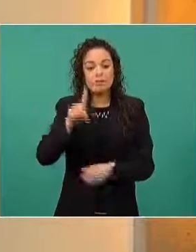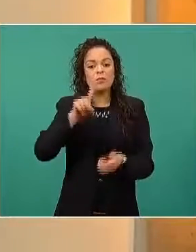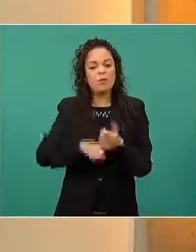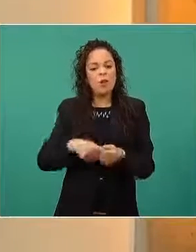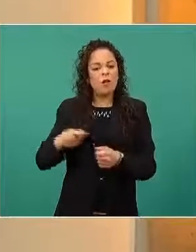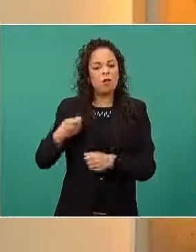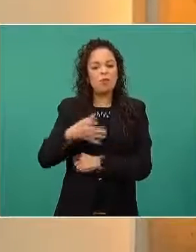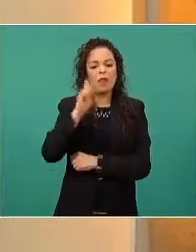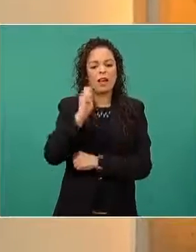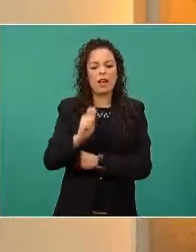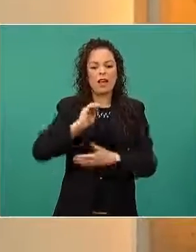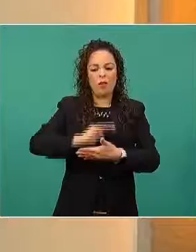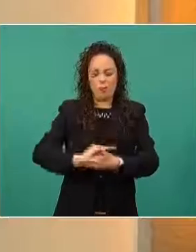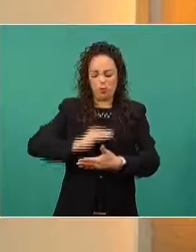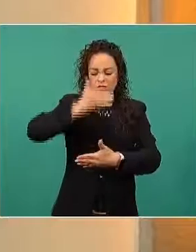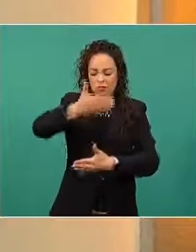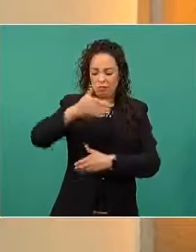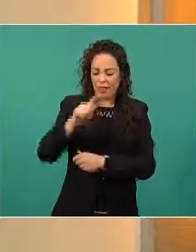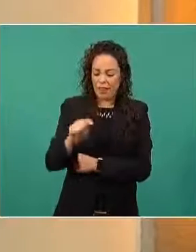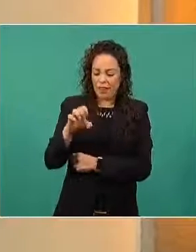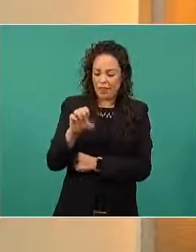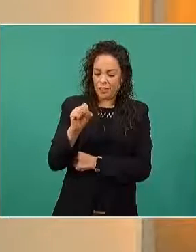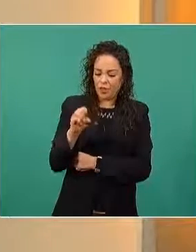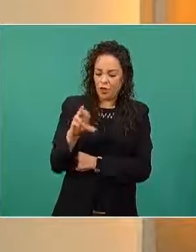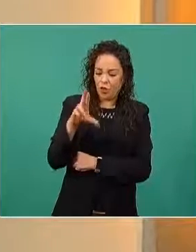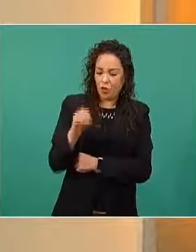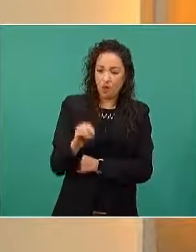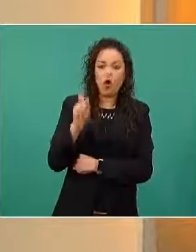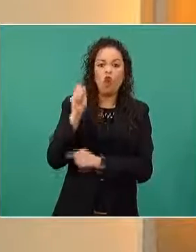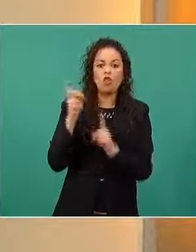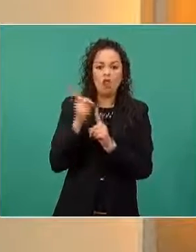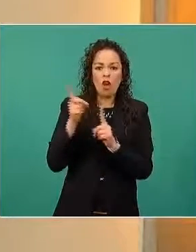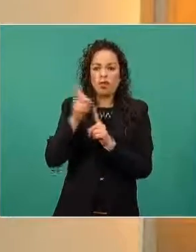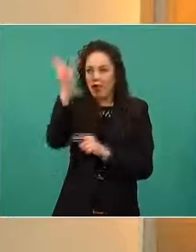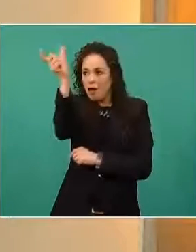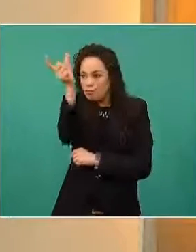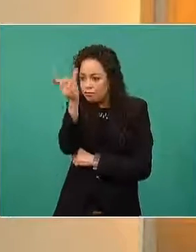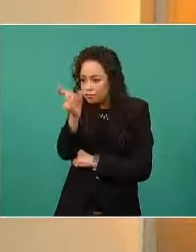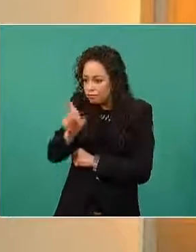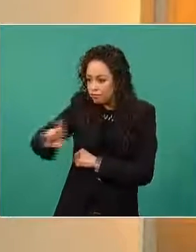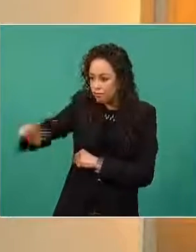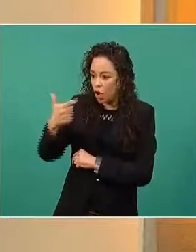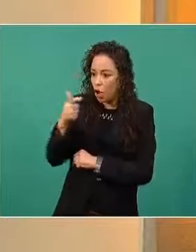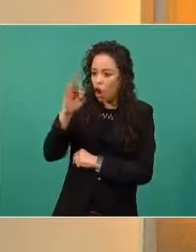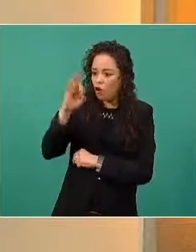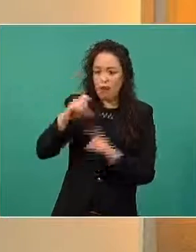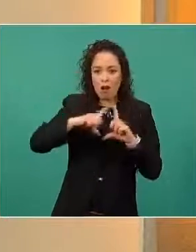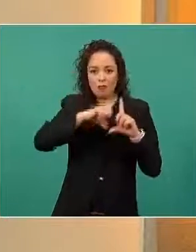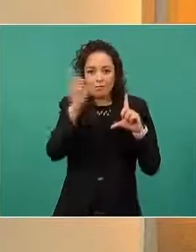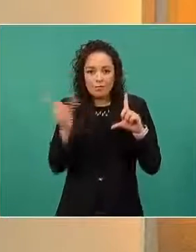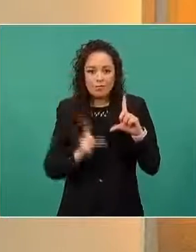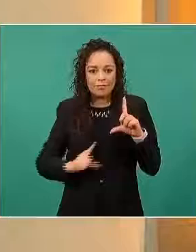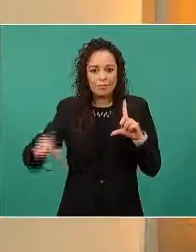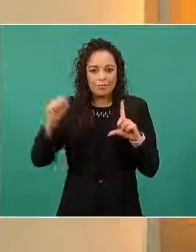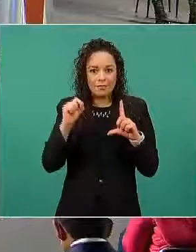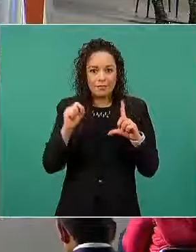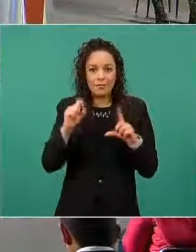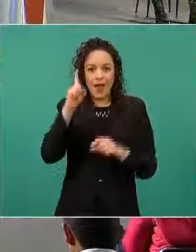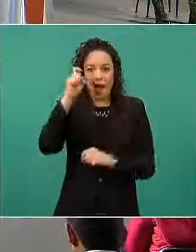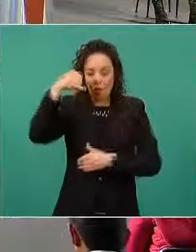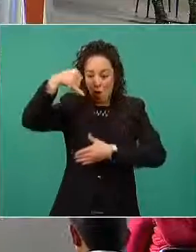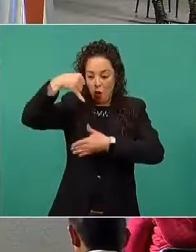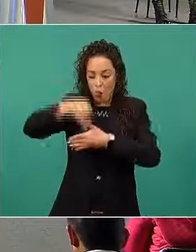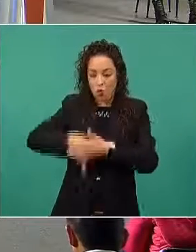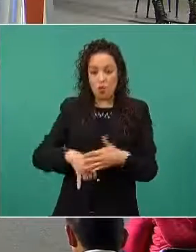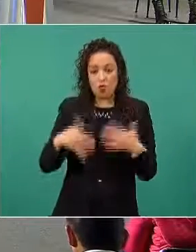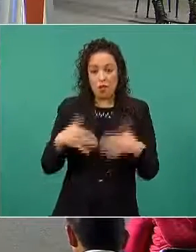tesoro en el fondo del Golfo de México, ¿no? El tesoro de las aguas profundas,